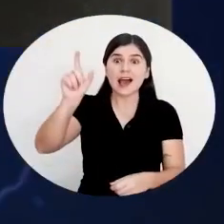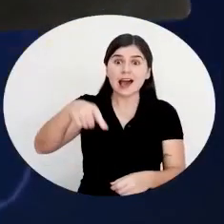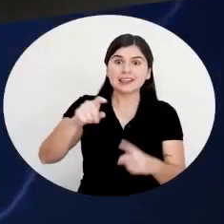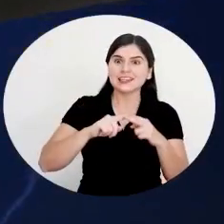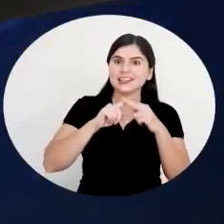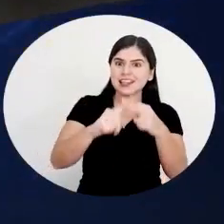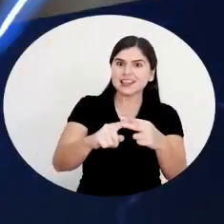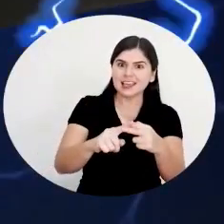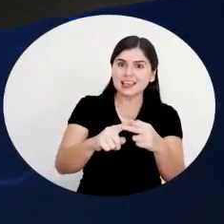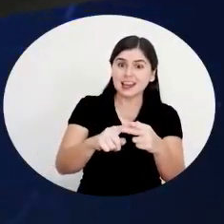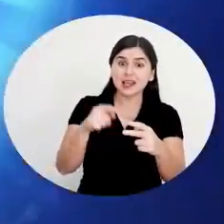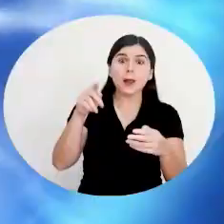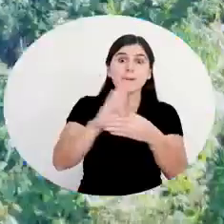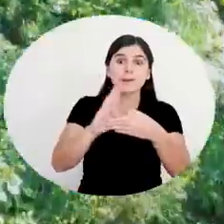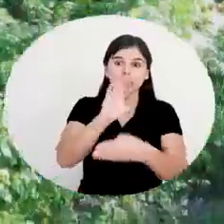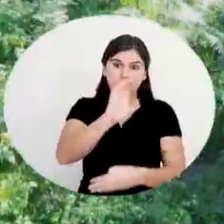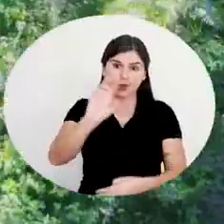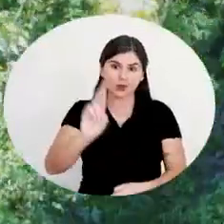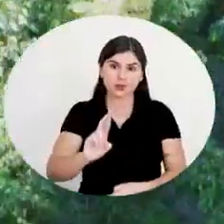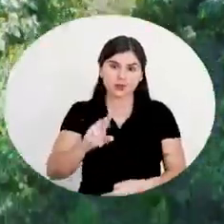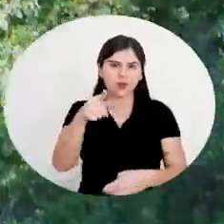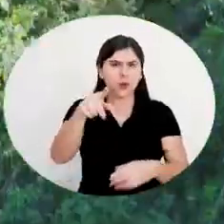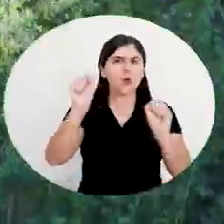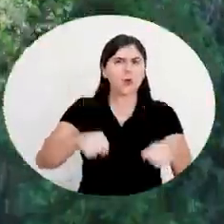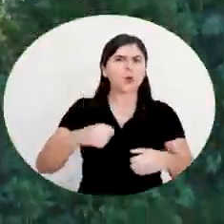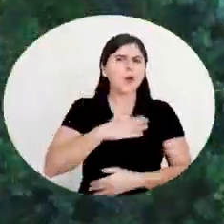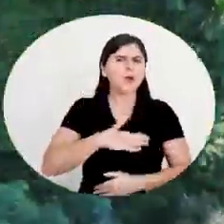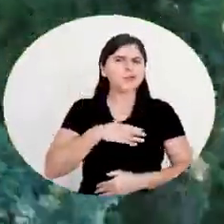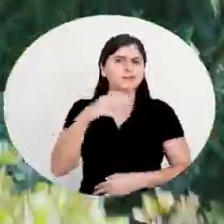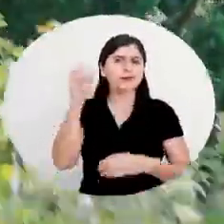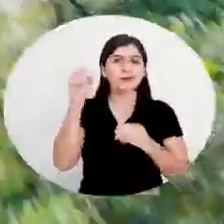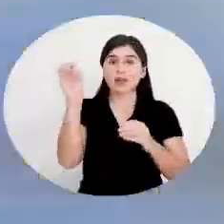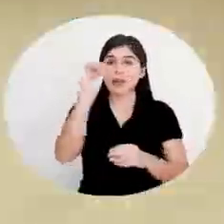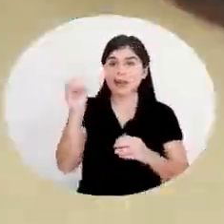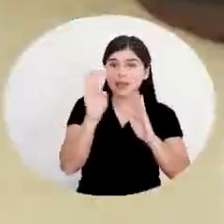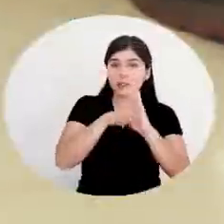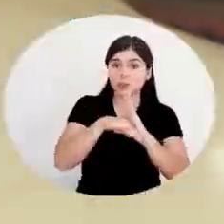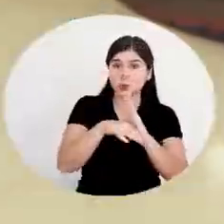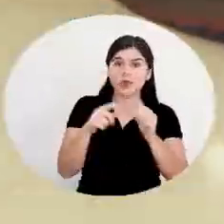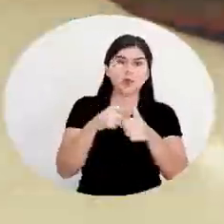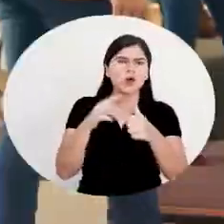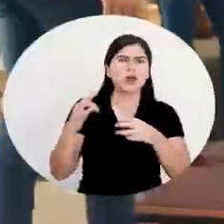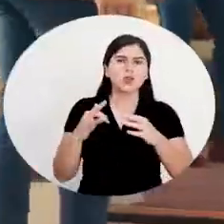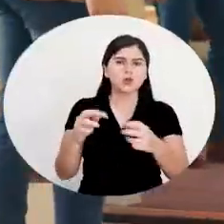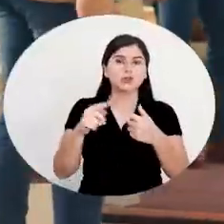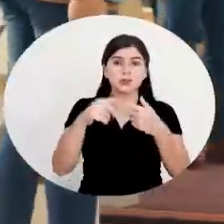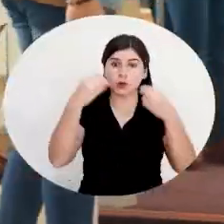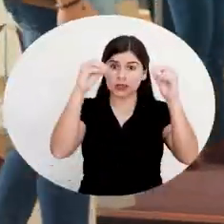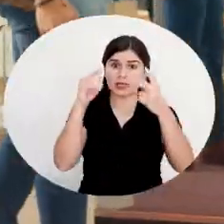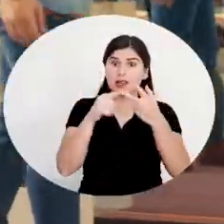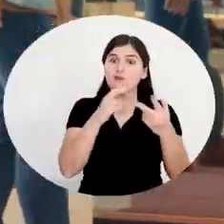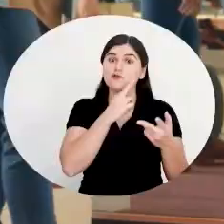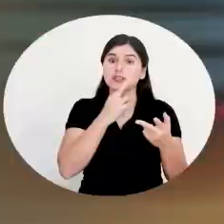de crédito del BCR. Disfrute descuentos en turismo, tiendas,